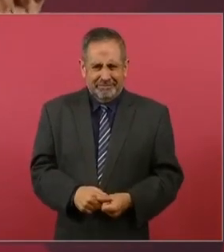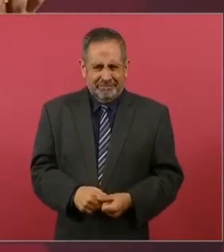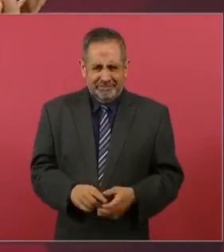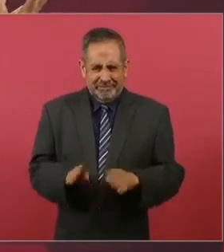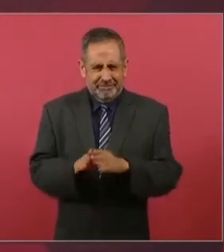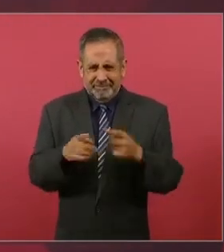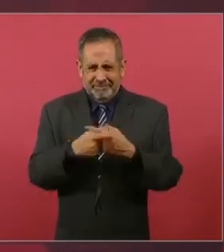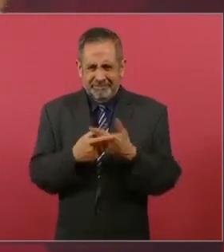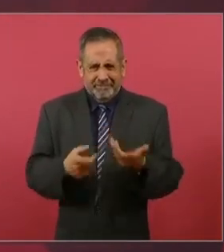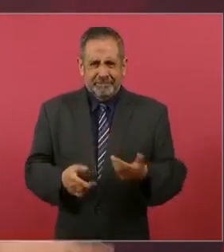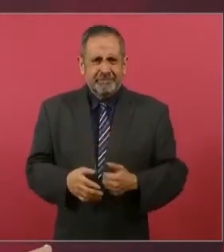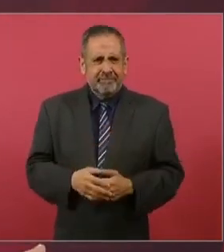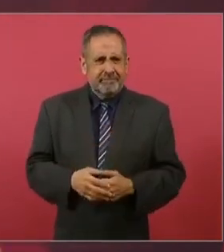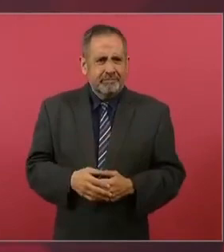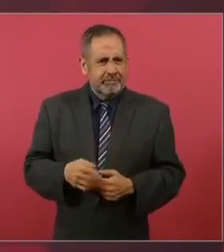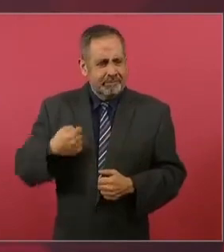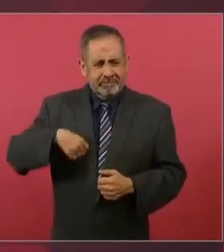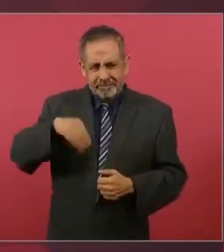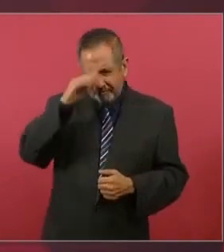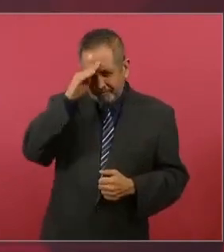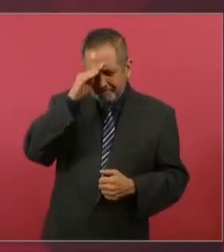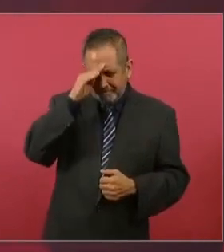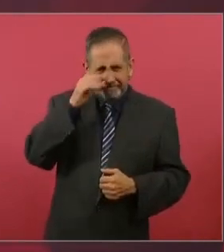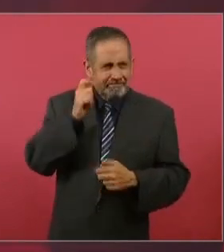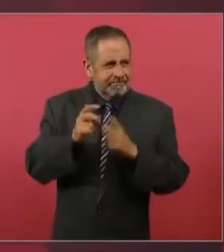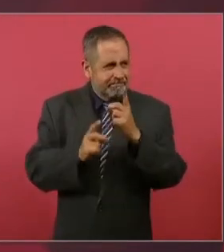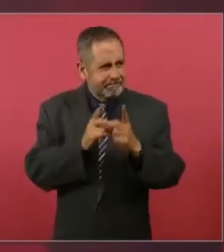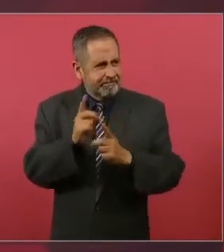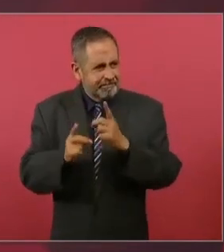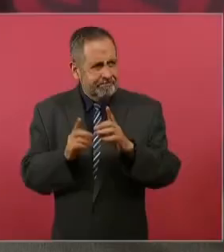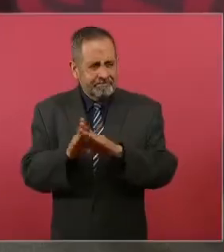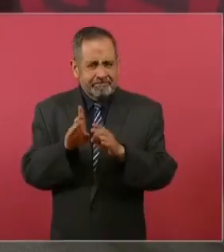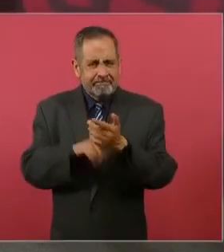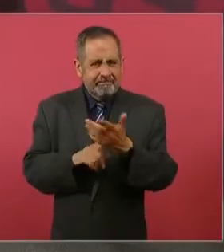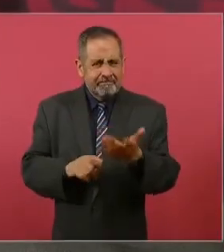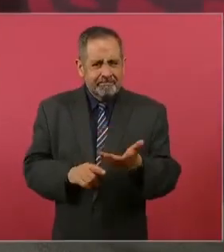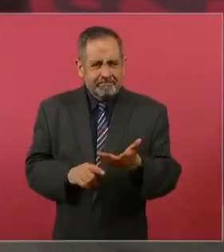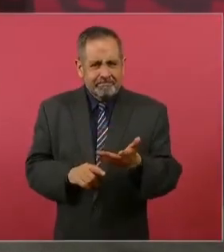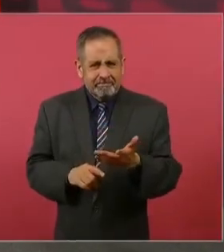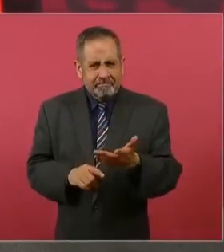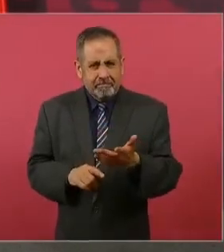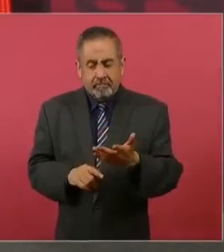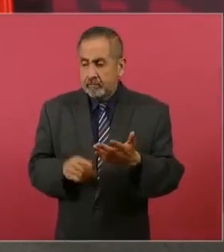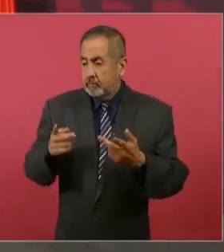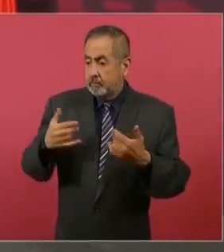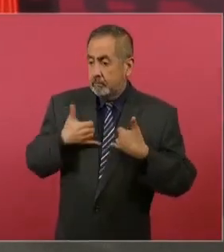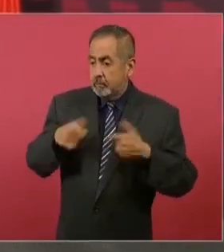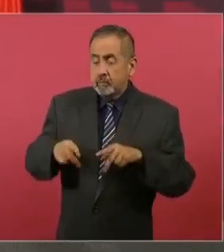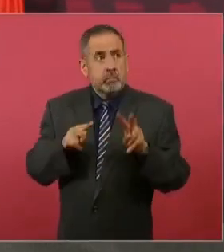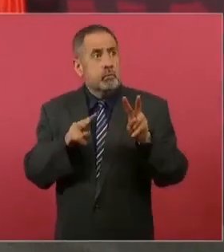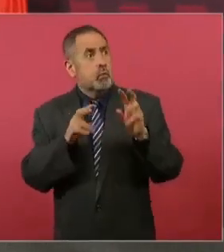Si estamos hablando de un deporte, son los ídolos de los jóvenes.